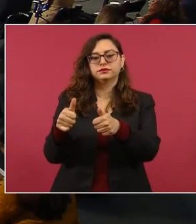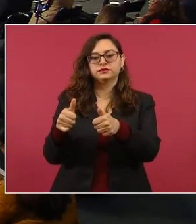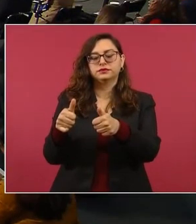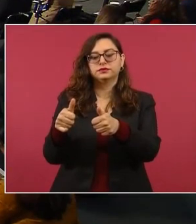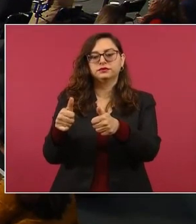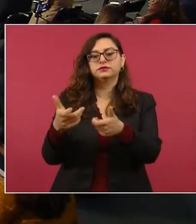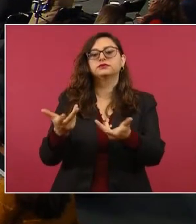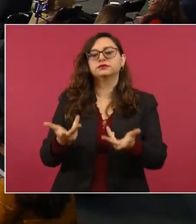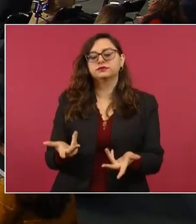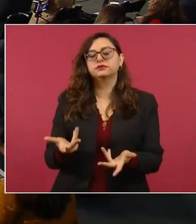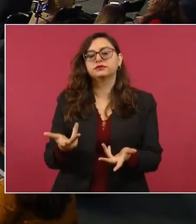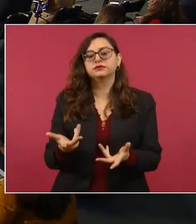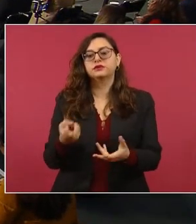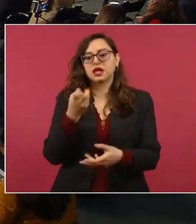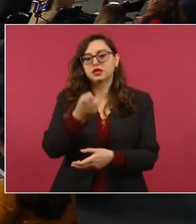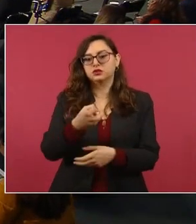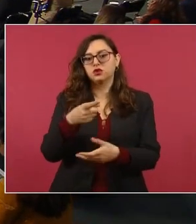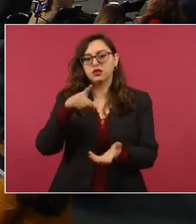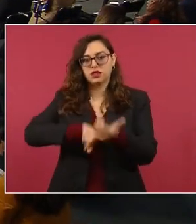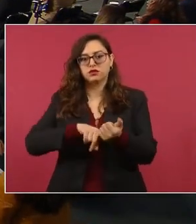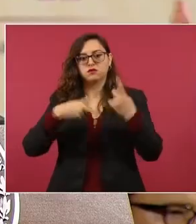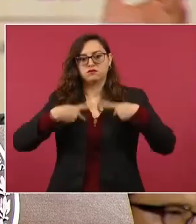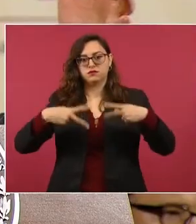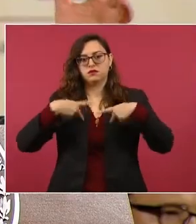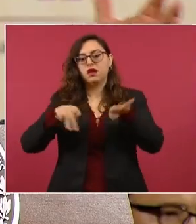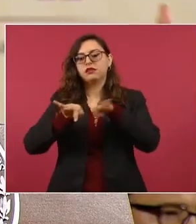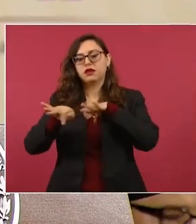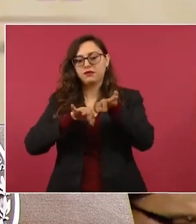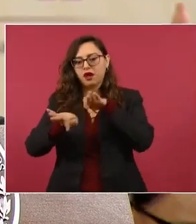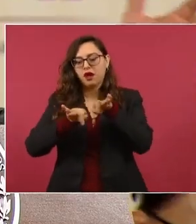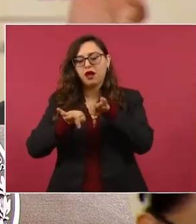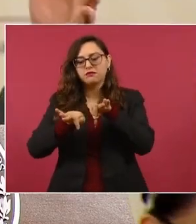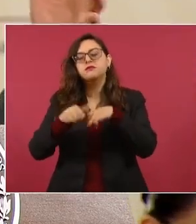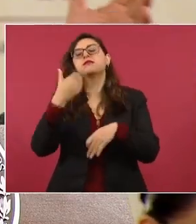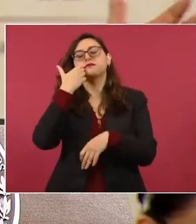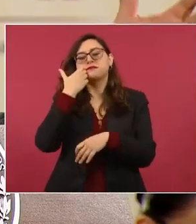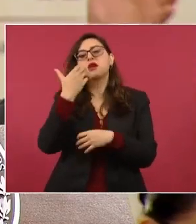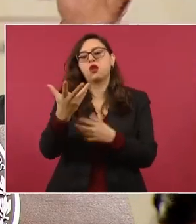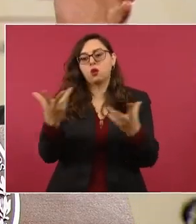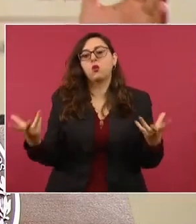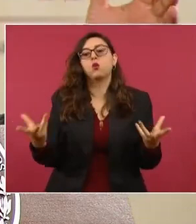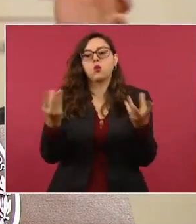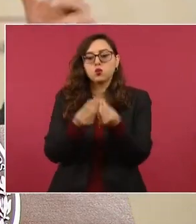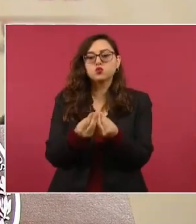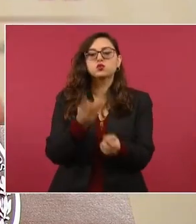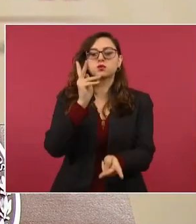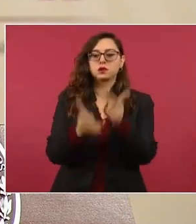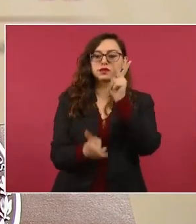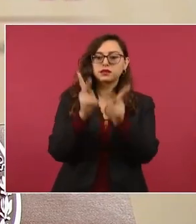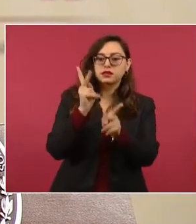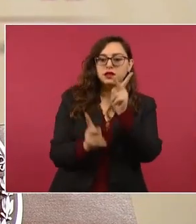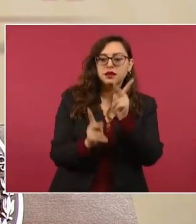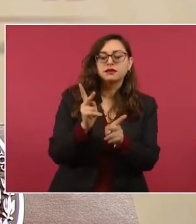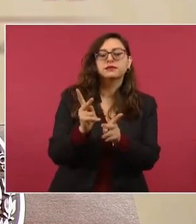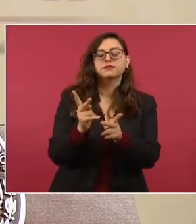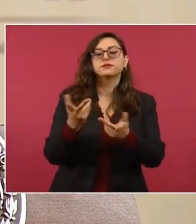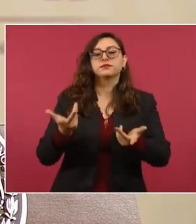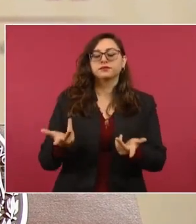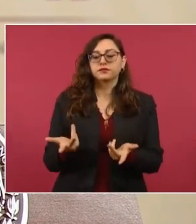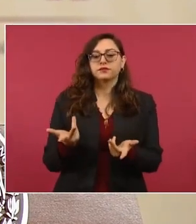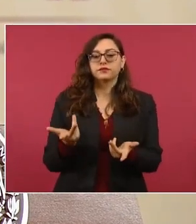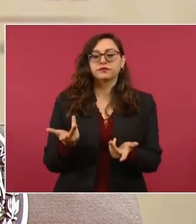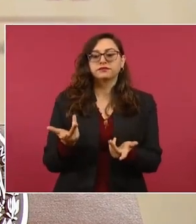Y vamos a reunirnos ahí, en un lugar, porque